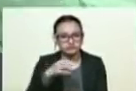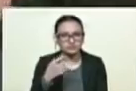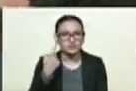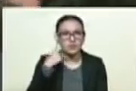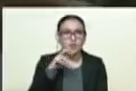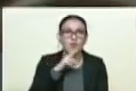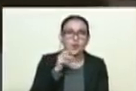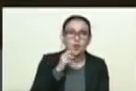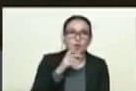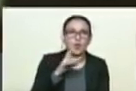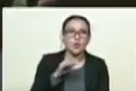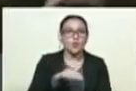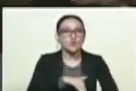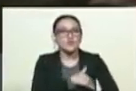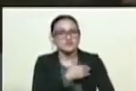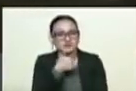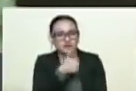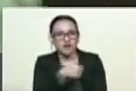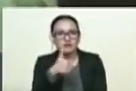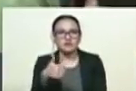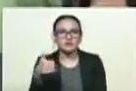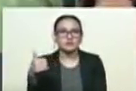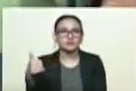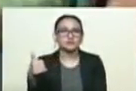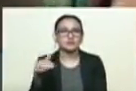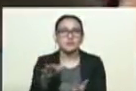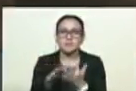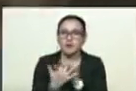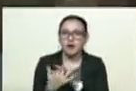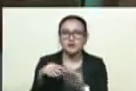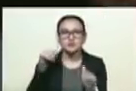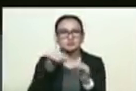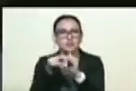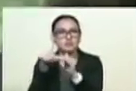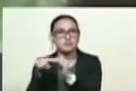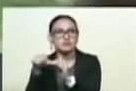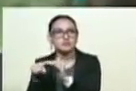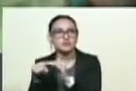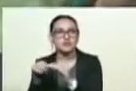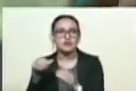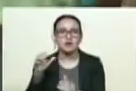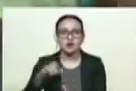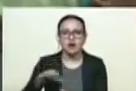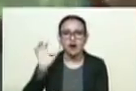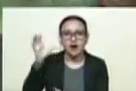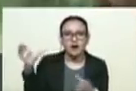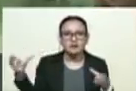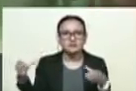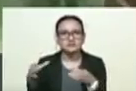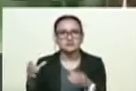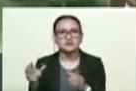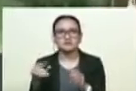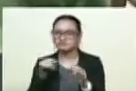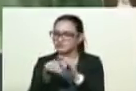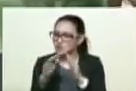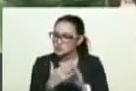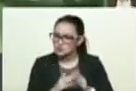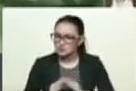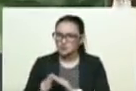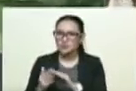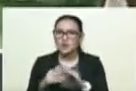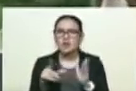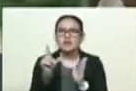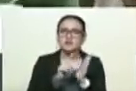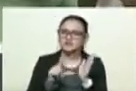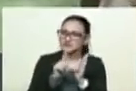criptomonedas, universidad por universidad, barrio por barrio, cancha por cancha, urbanismo por urbanismo,